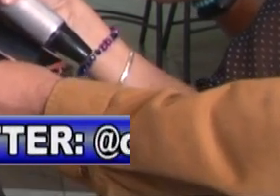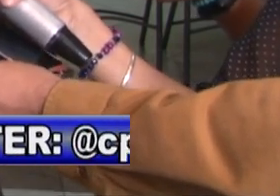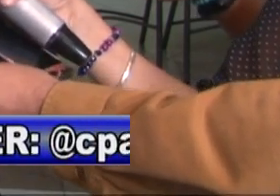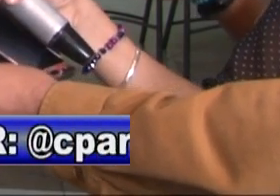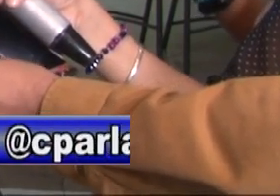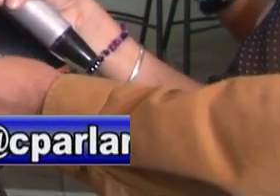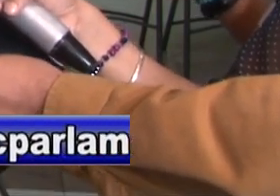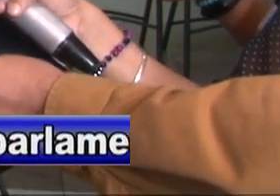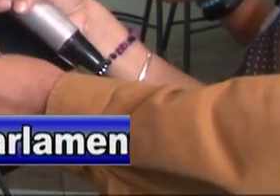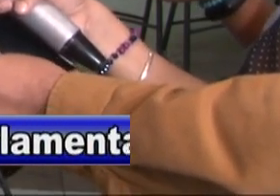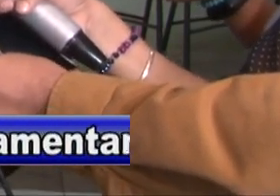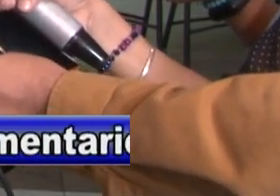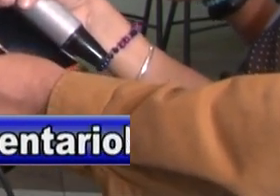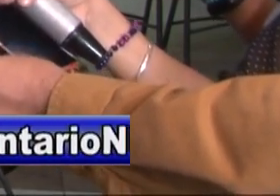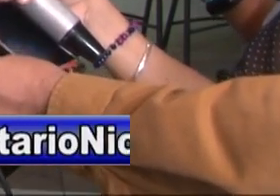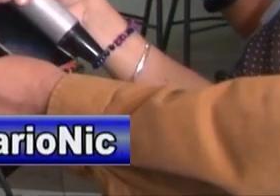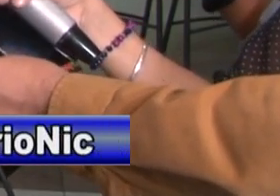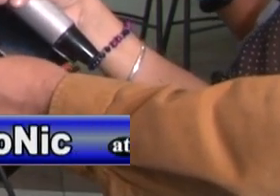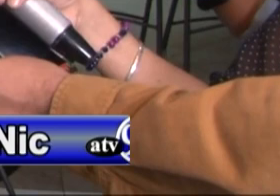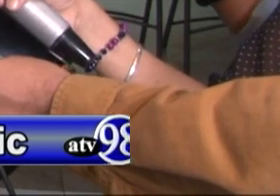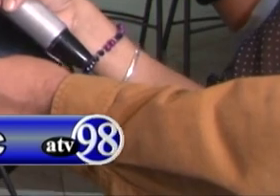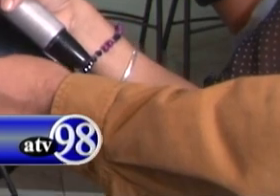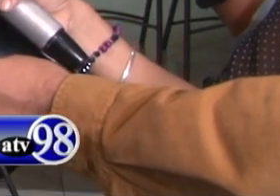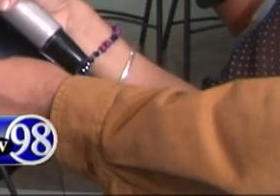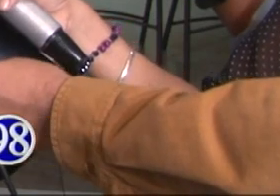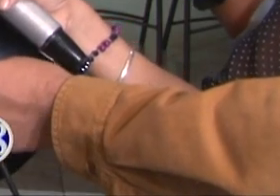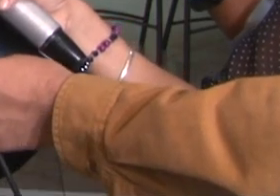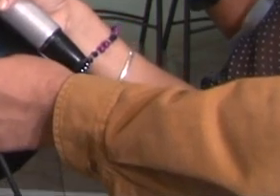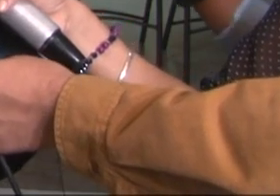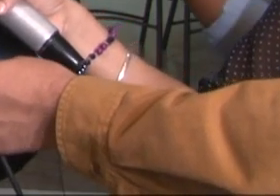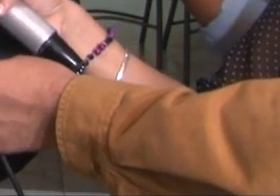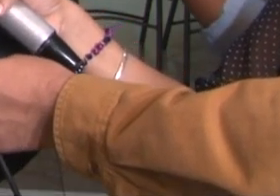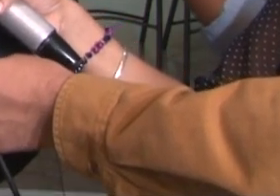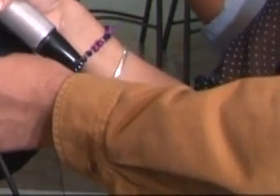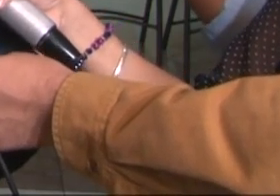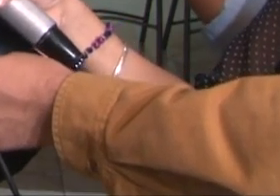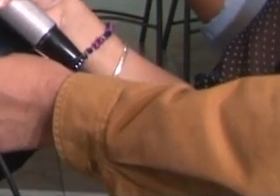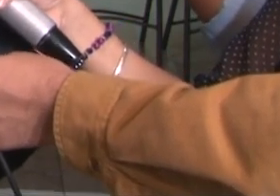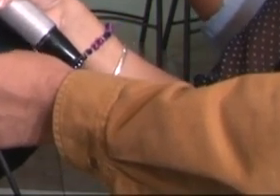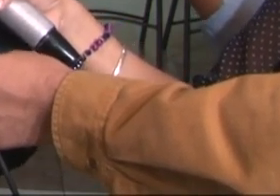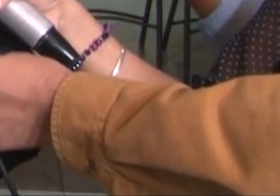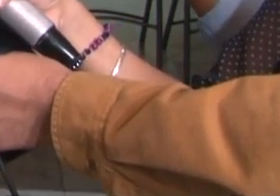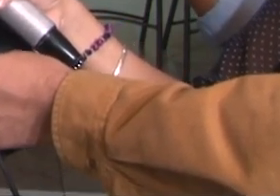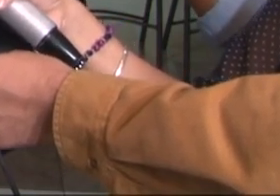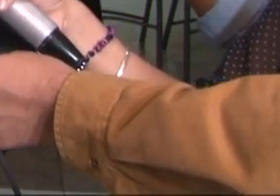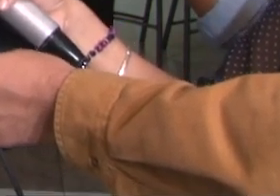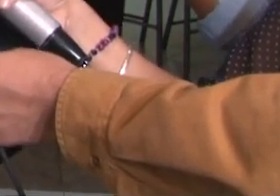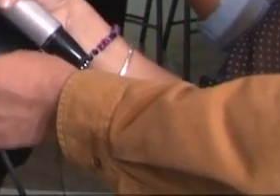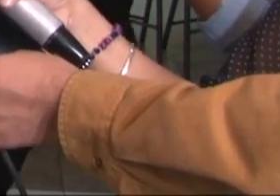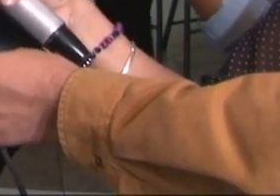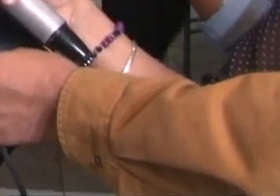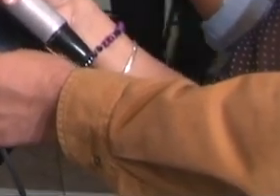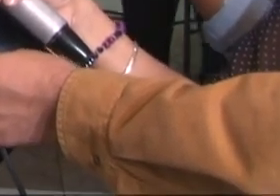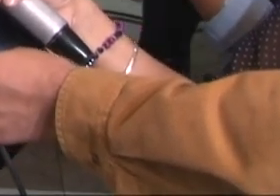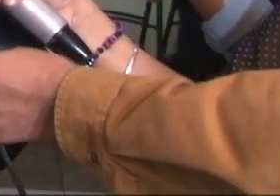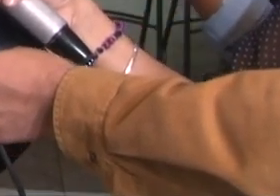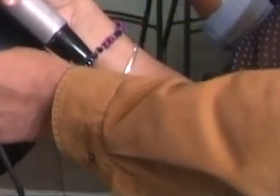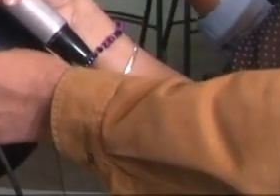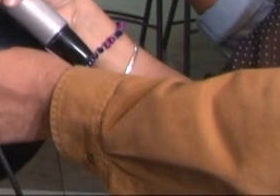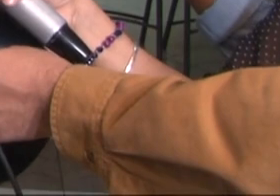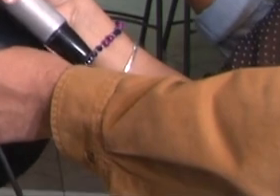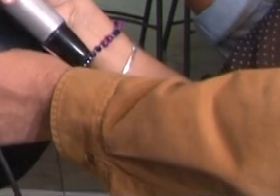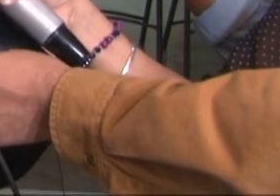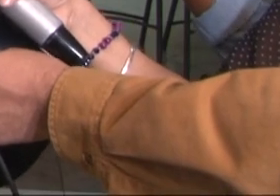regional vendría a fortalecer este sistema de garantía y a contribuir para que a nivel de la región y